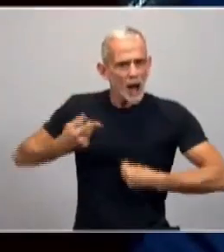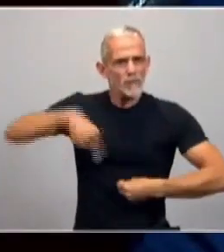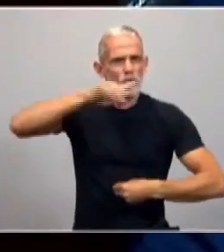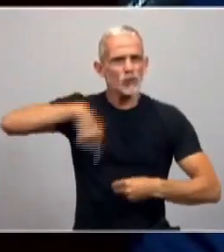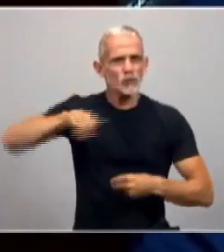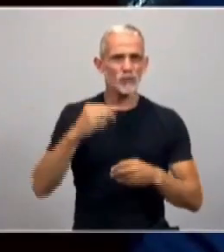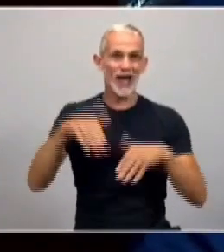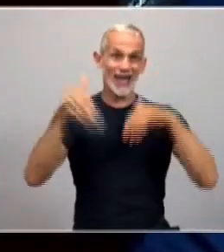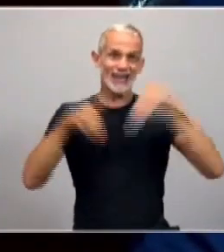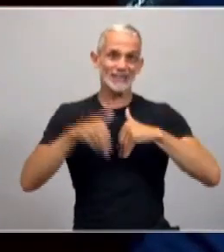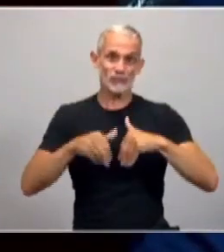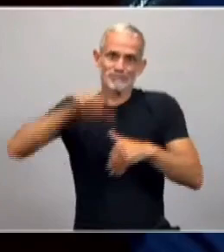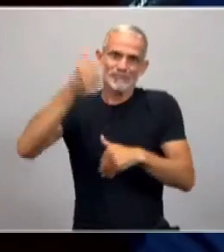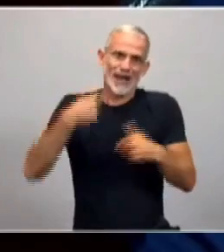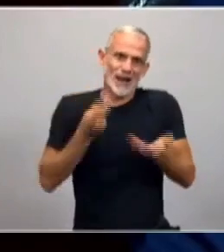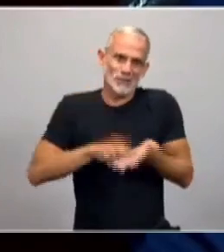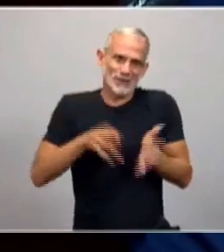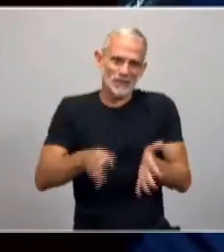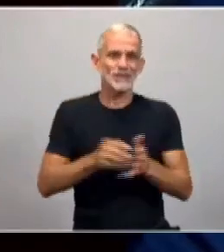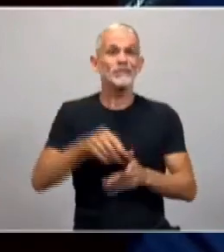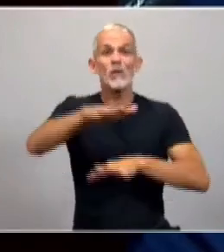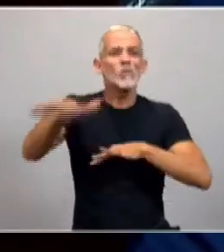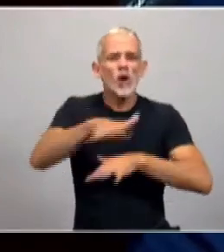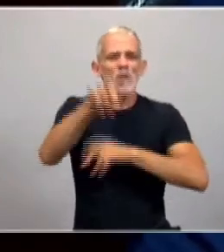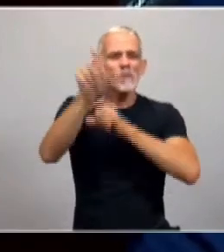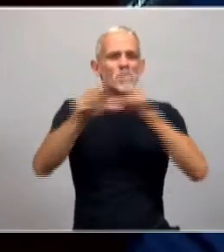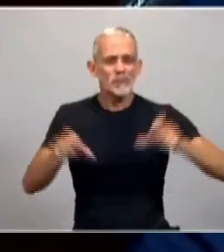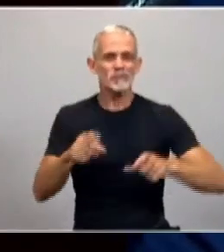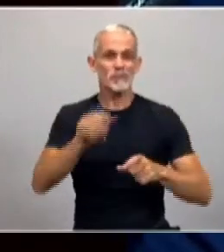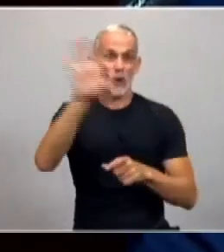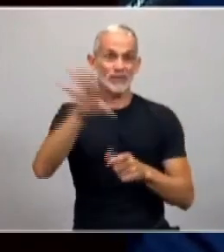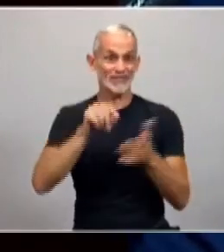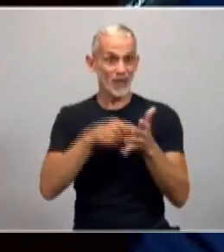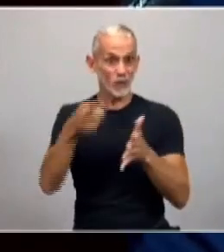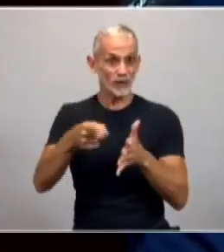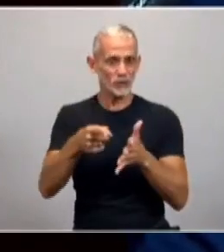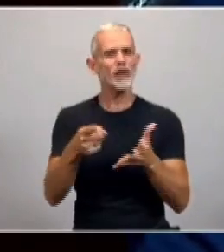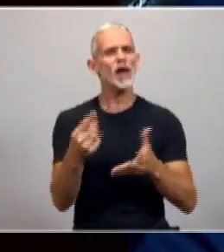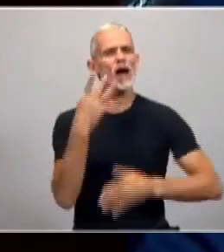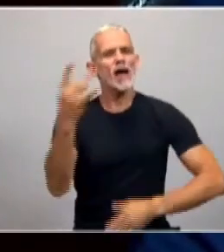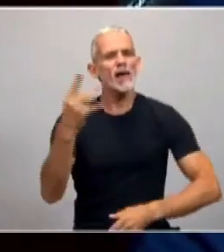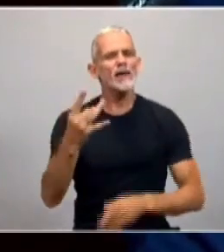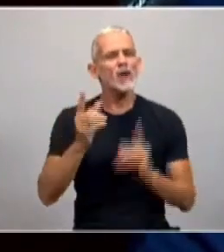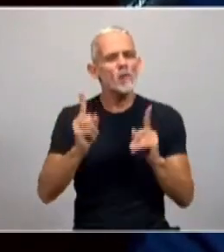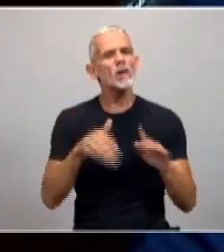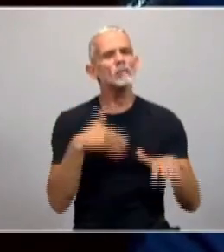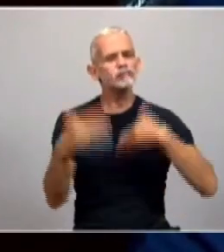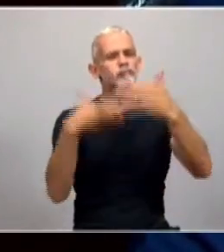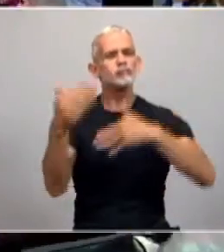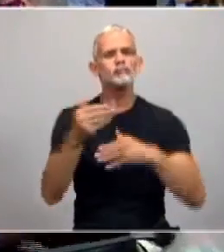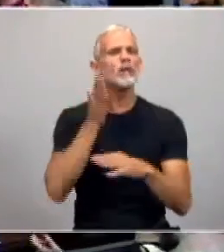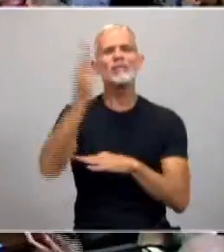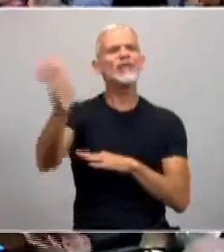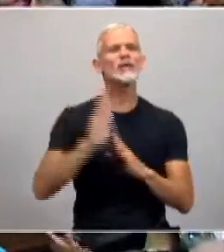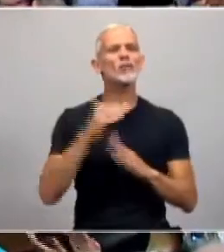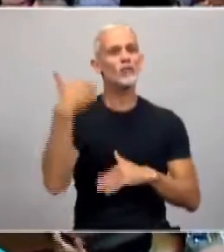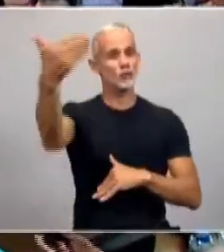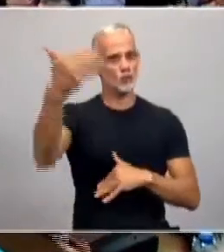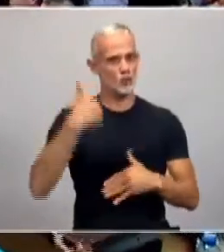las recientes elecciones. El pueblo de la provincia de Buenos Aires decidió seguir avanzando derecho al futuro.